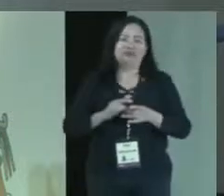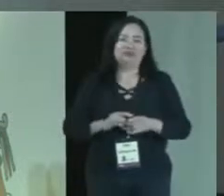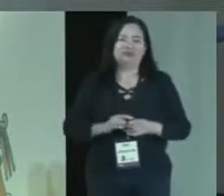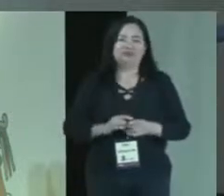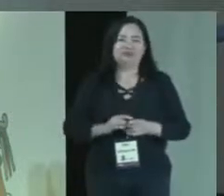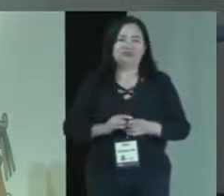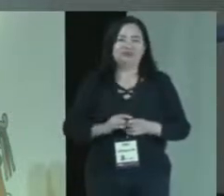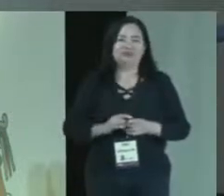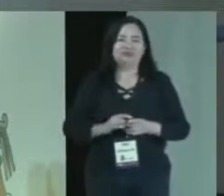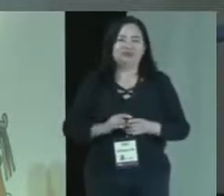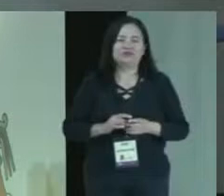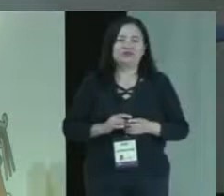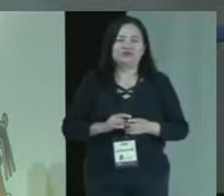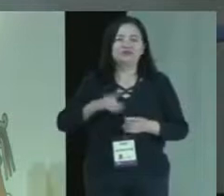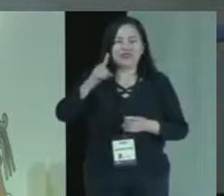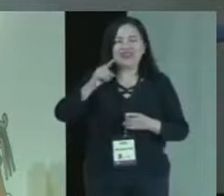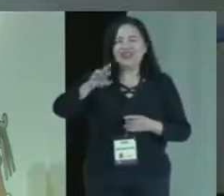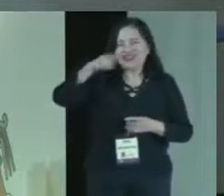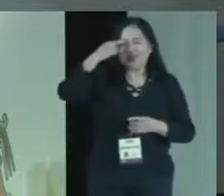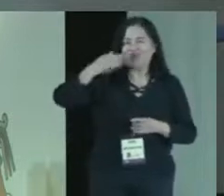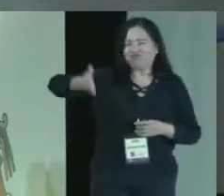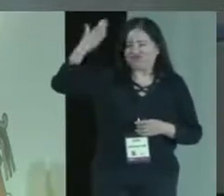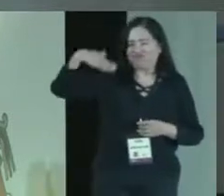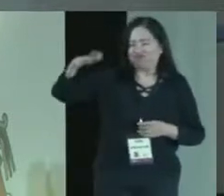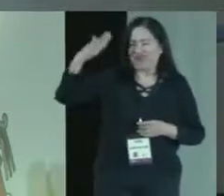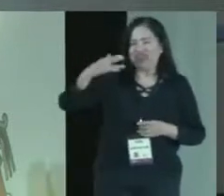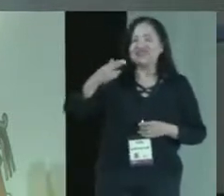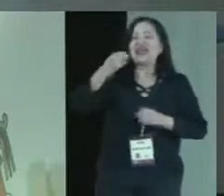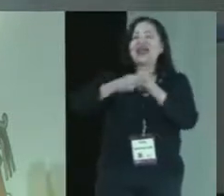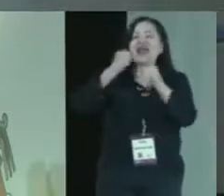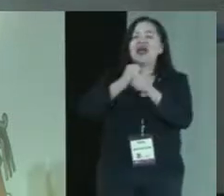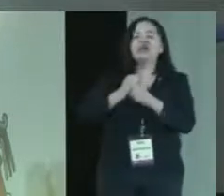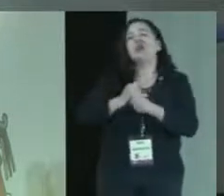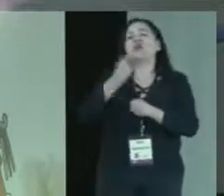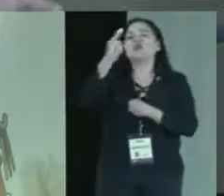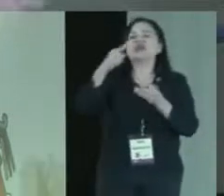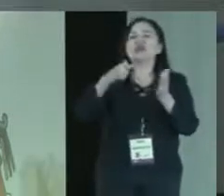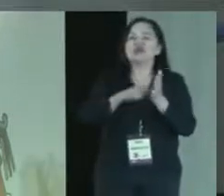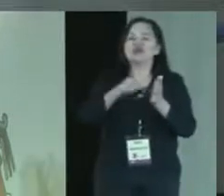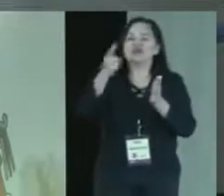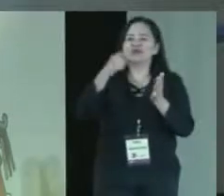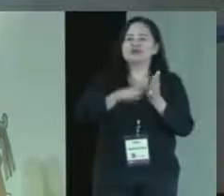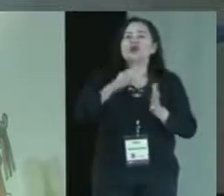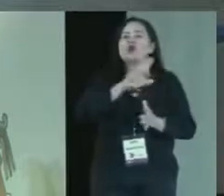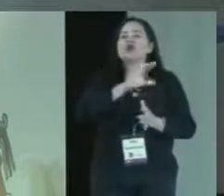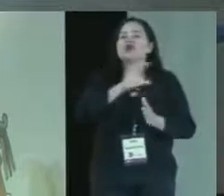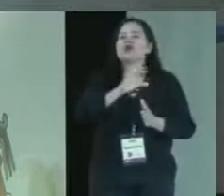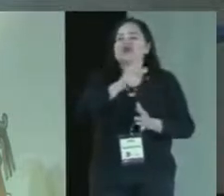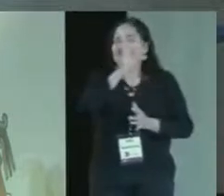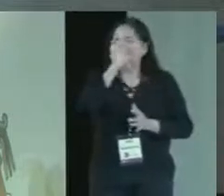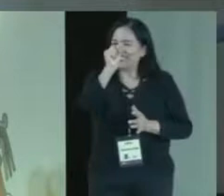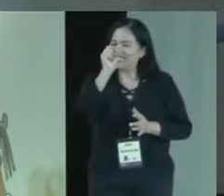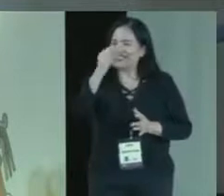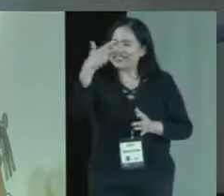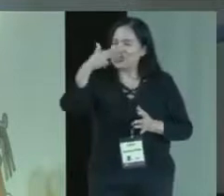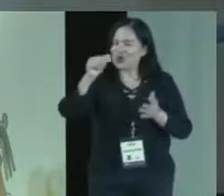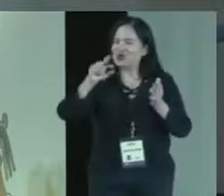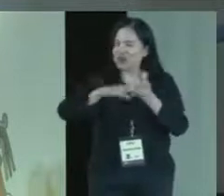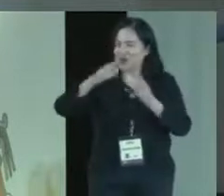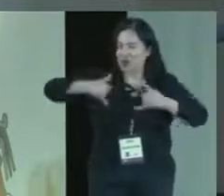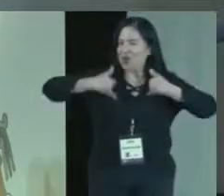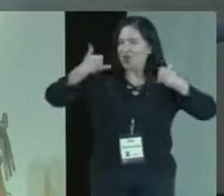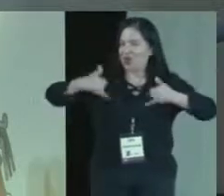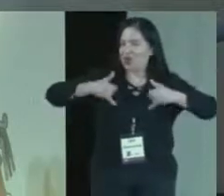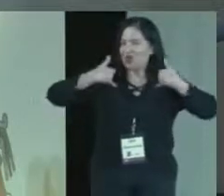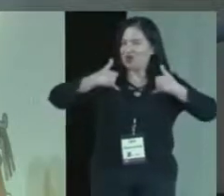la gran rebelión estudiantil de 1968. Todos estos acontecimientos enlazados en la historia